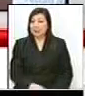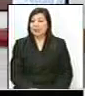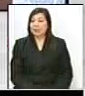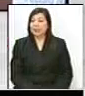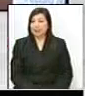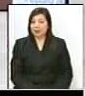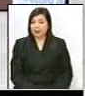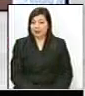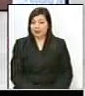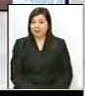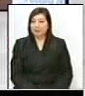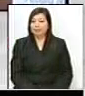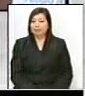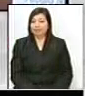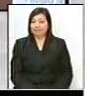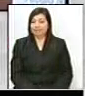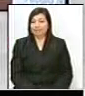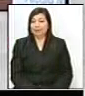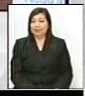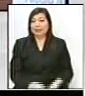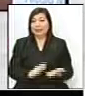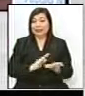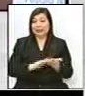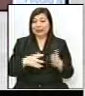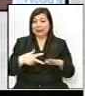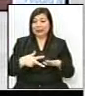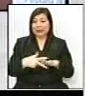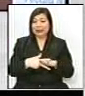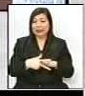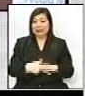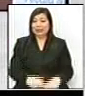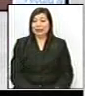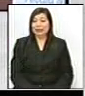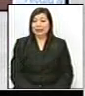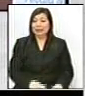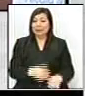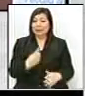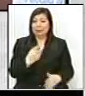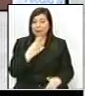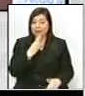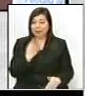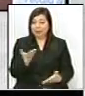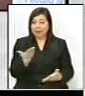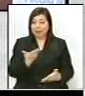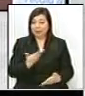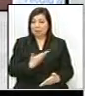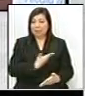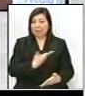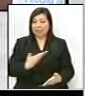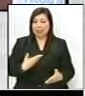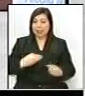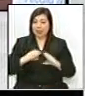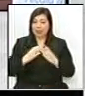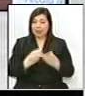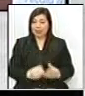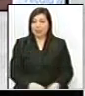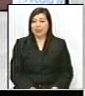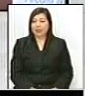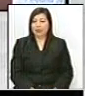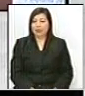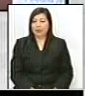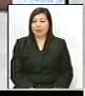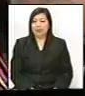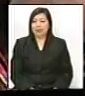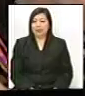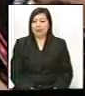vamos a asegurar realmente nuestra programación y nos vamos al hall de los pasos perdidos, la llegada del titular del Poder Legislativo, Daniel